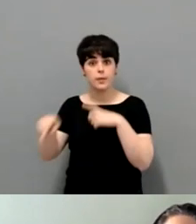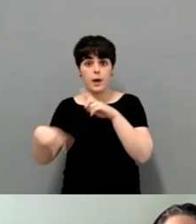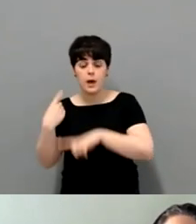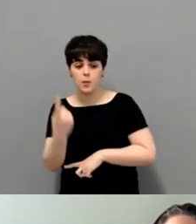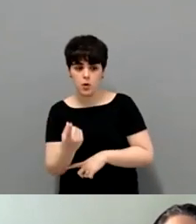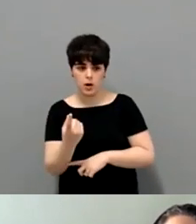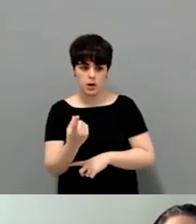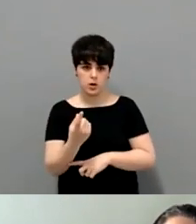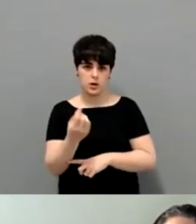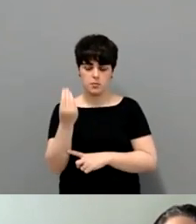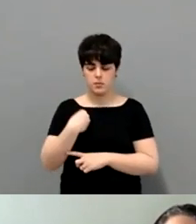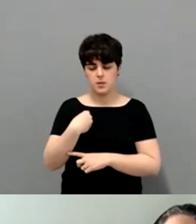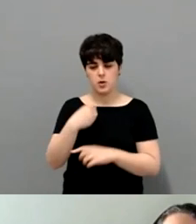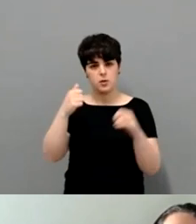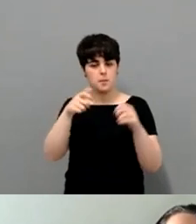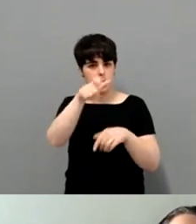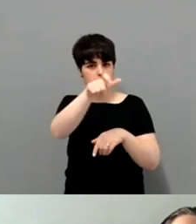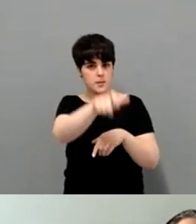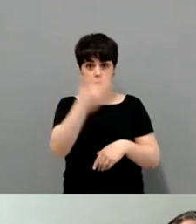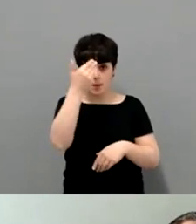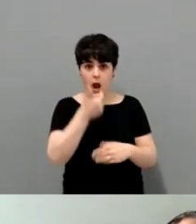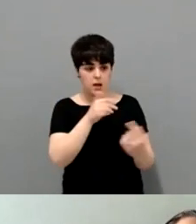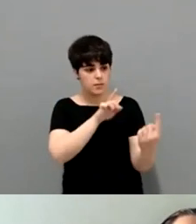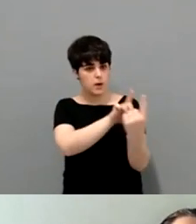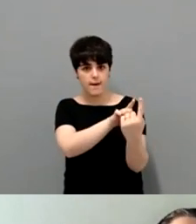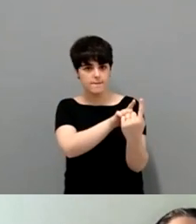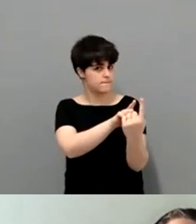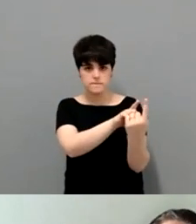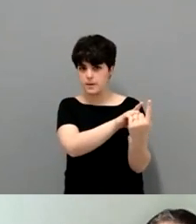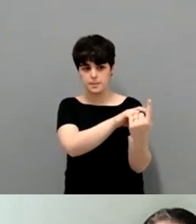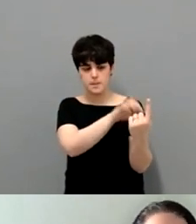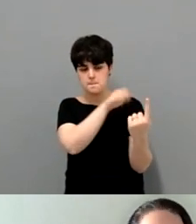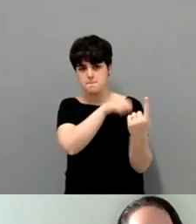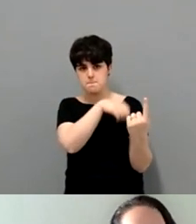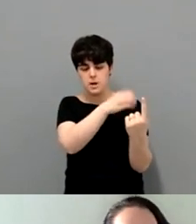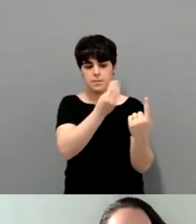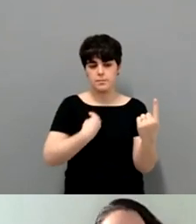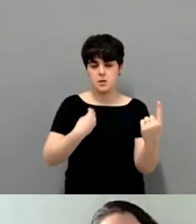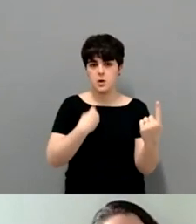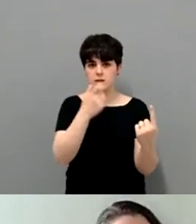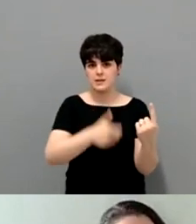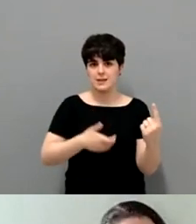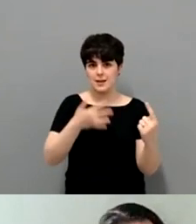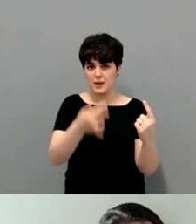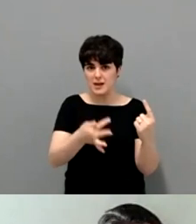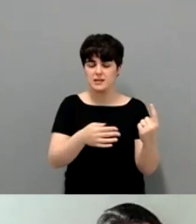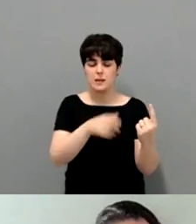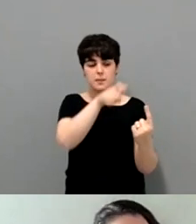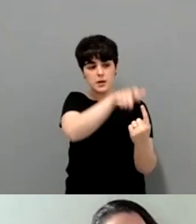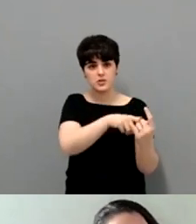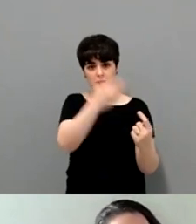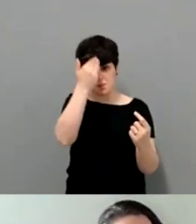no dirigirse a las personas con parálisis cerebral, que además este no dirigirse a las personas con parálisis